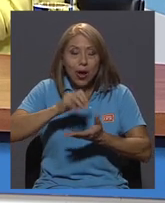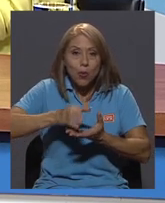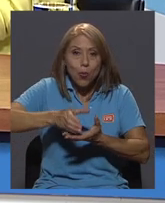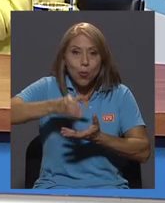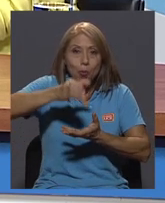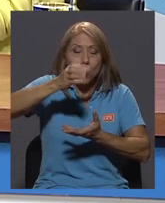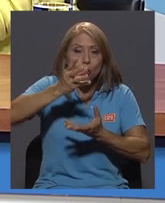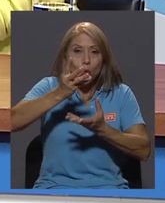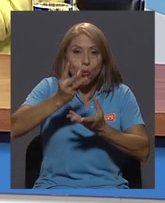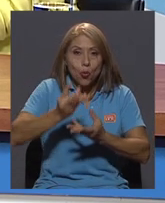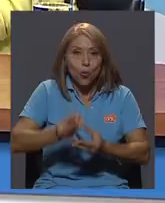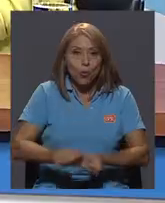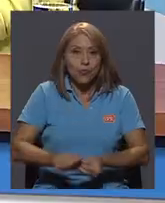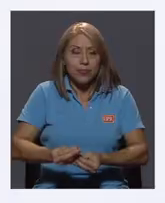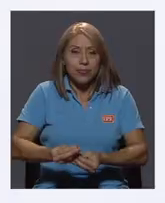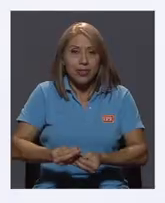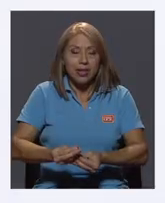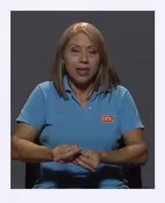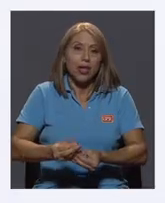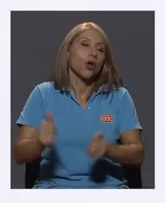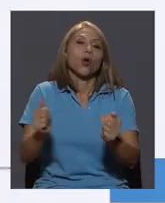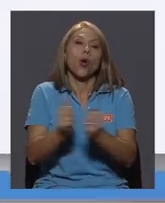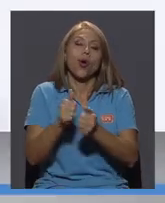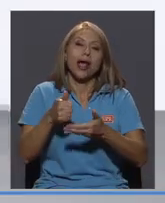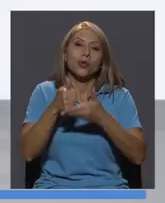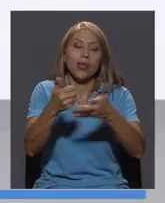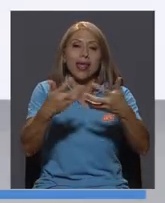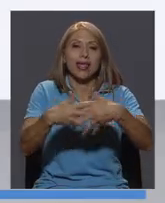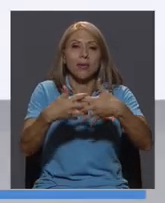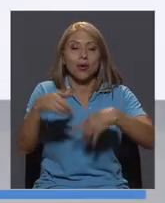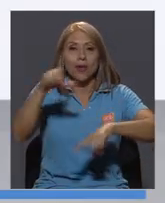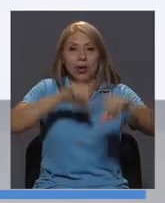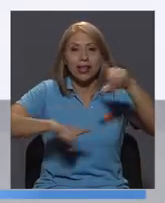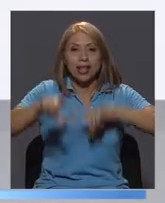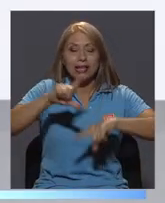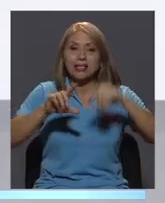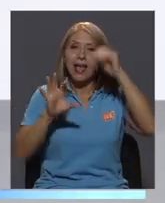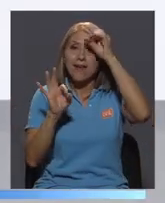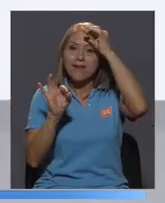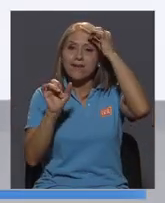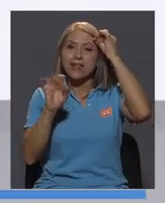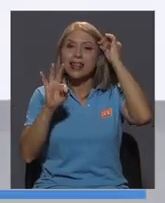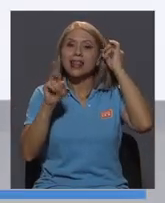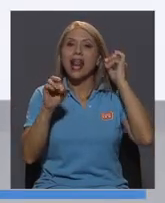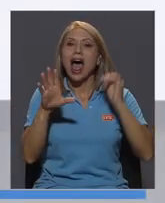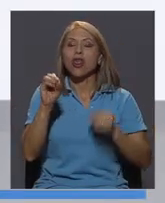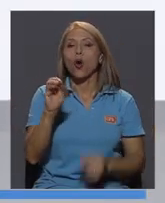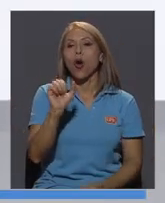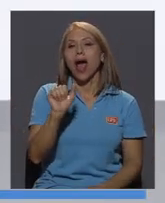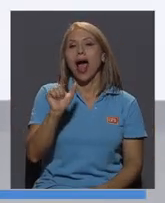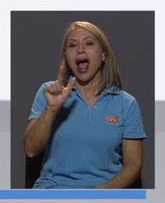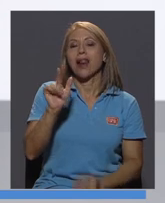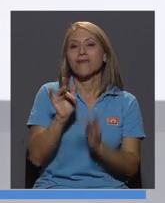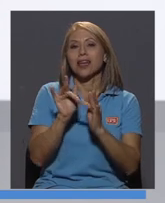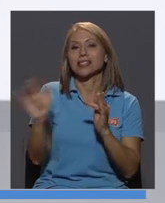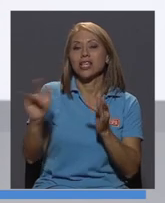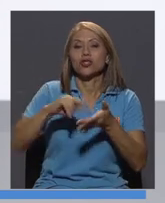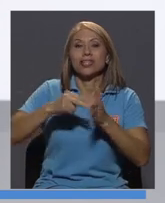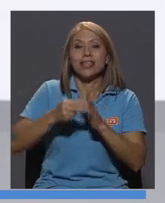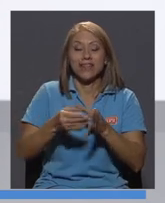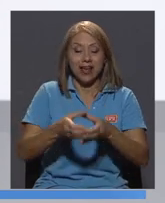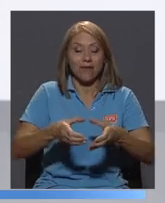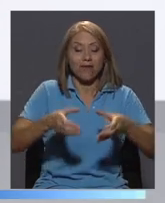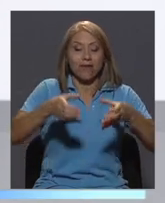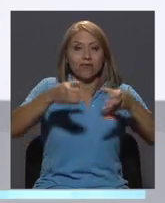los mismos equipos de laboratorio y existe el filtro al vacío consiste en que una máquina succiona el agua